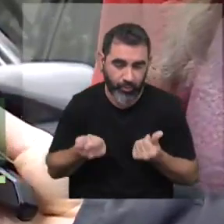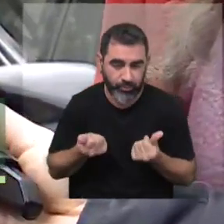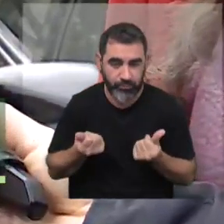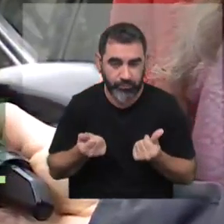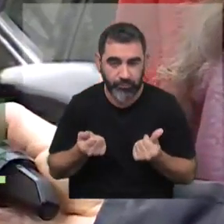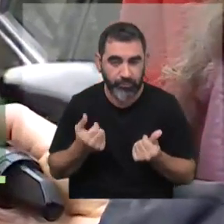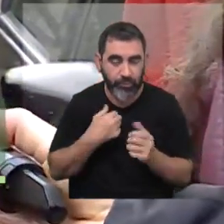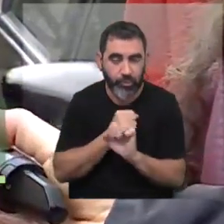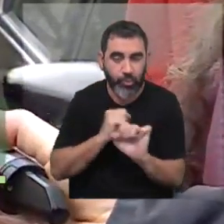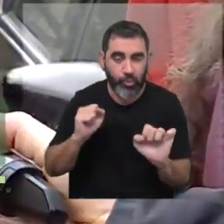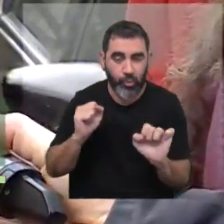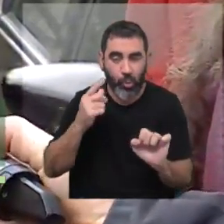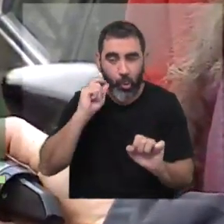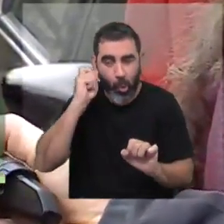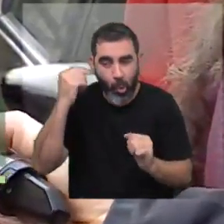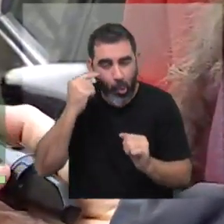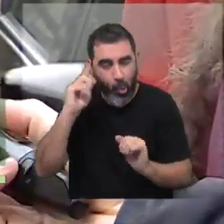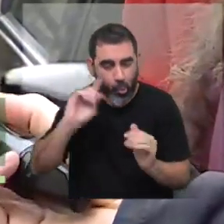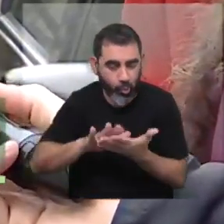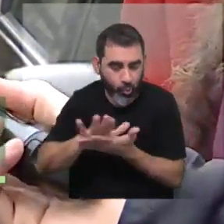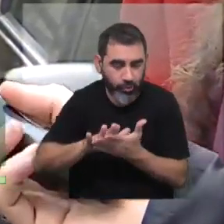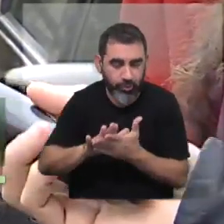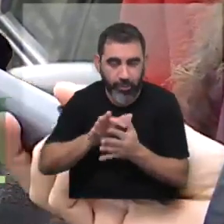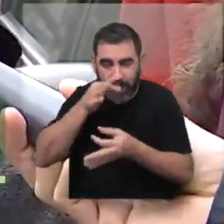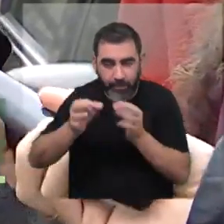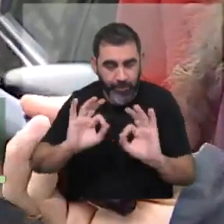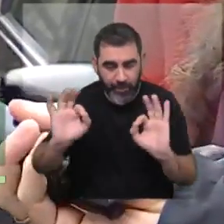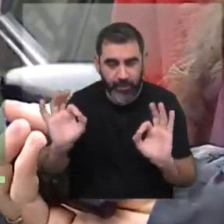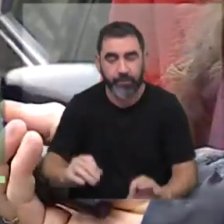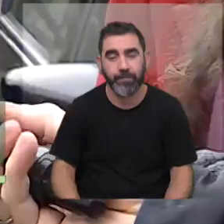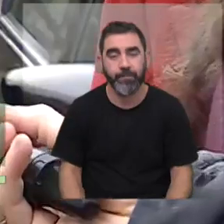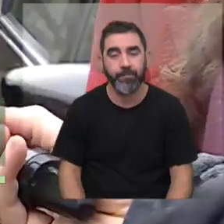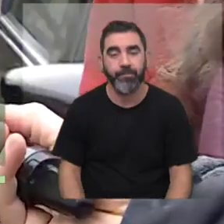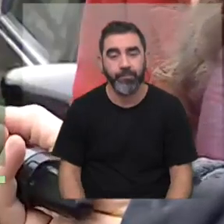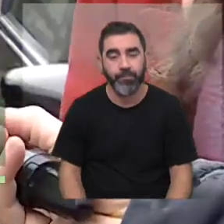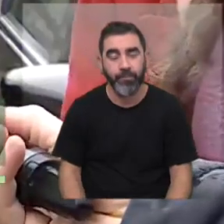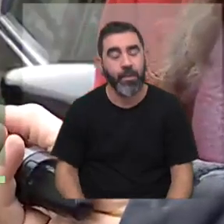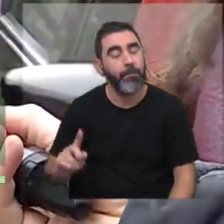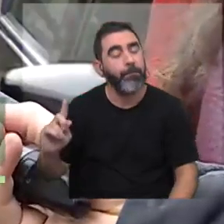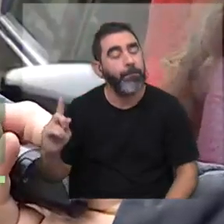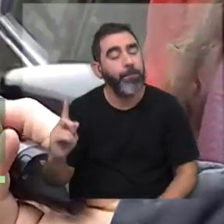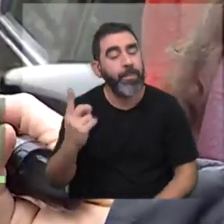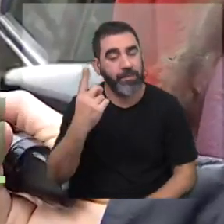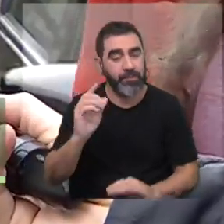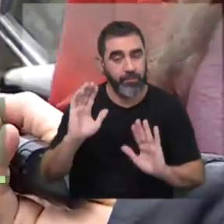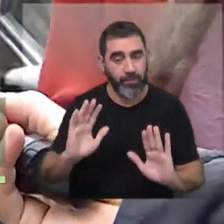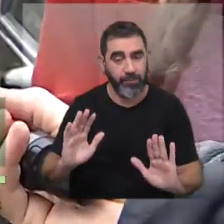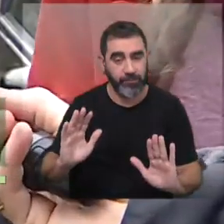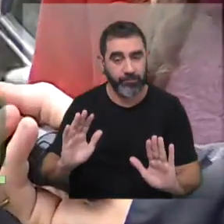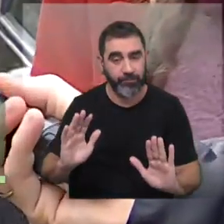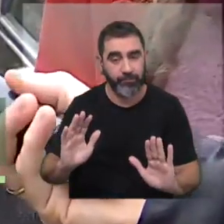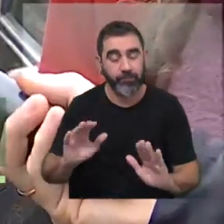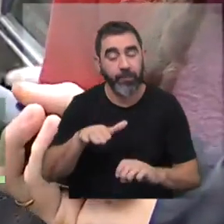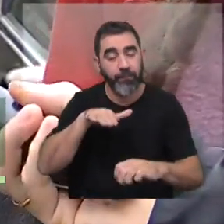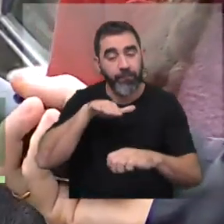tengo directamente los conocimientos técnicos para poder contestarte con seriedad lo principal insisto es